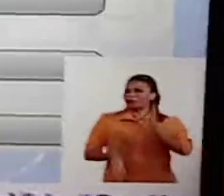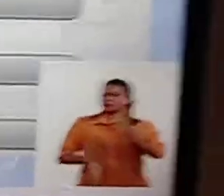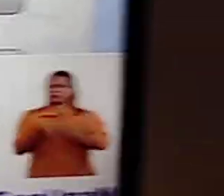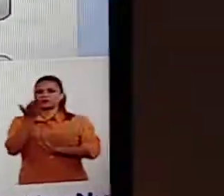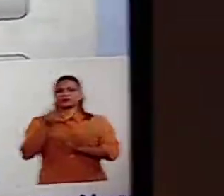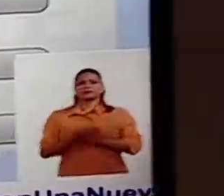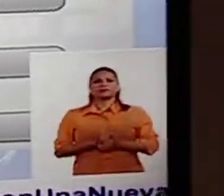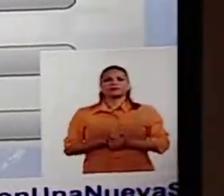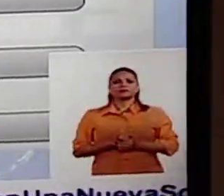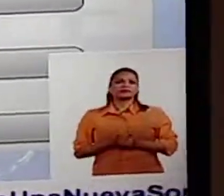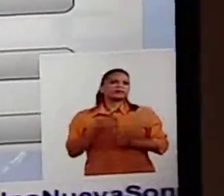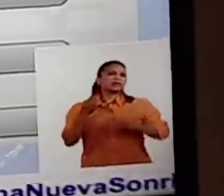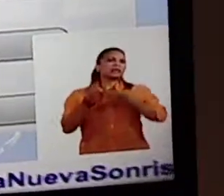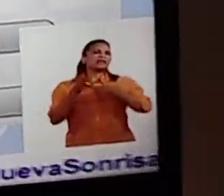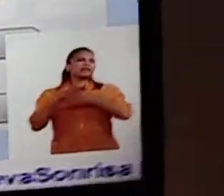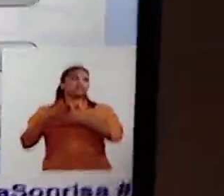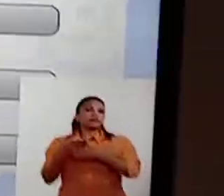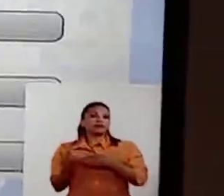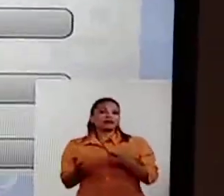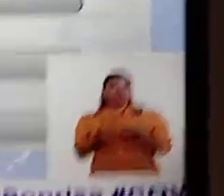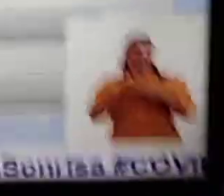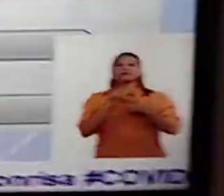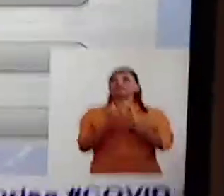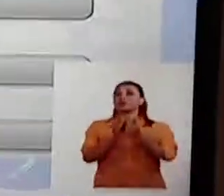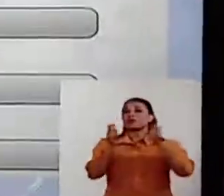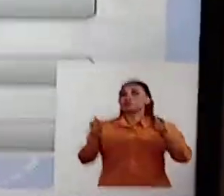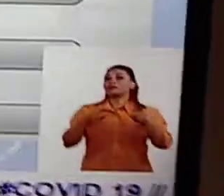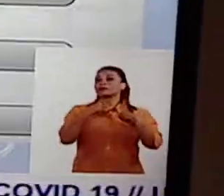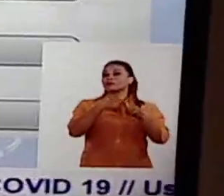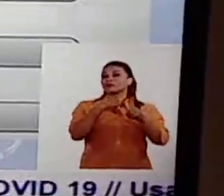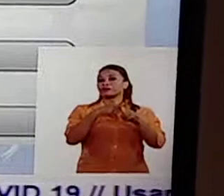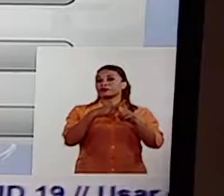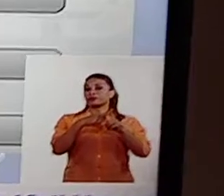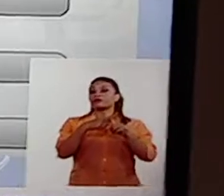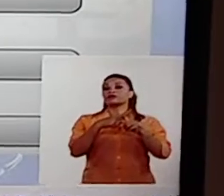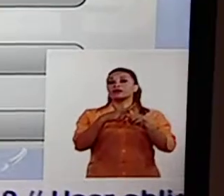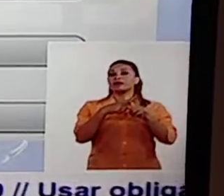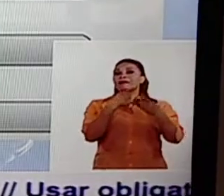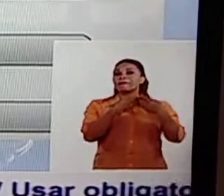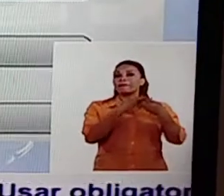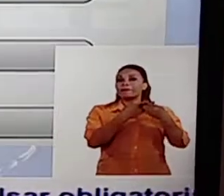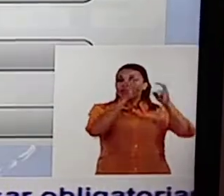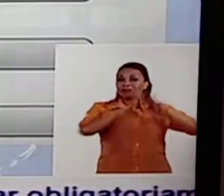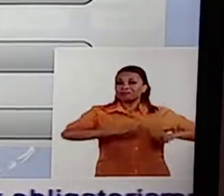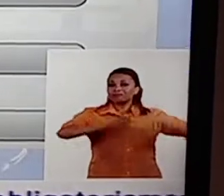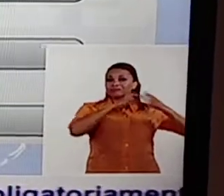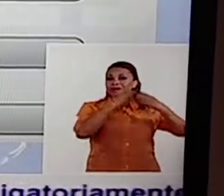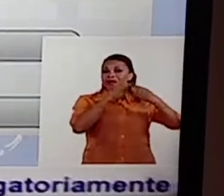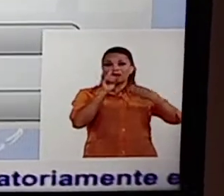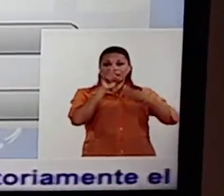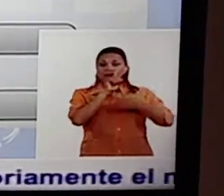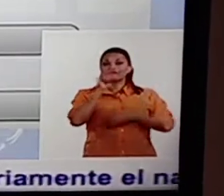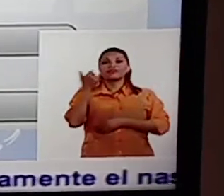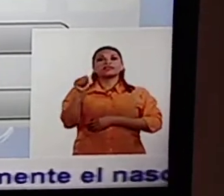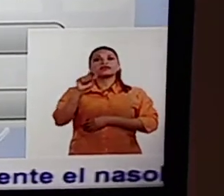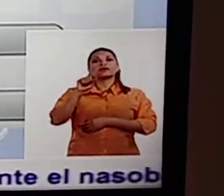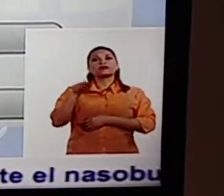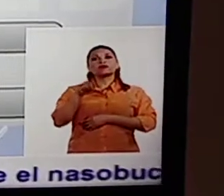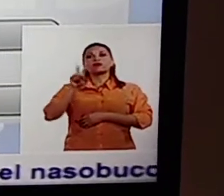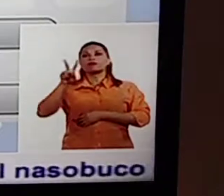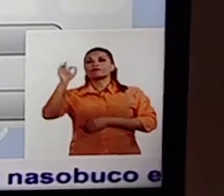Y esto hace que también se incremente la positividad de las muestras analizadas a un